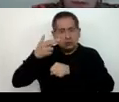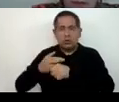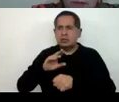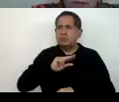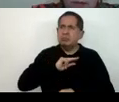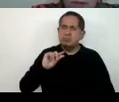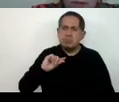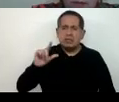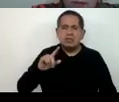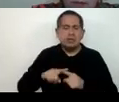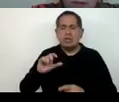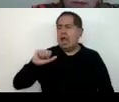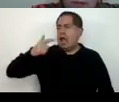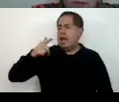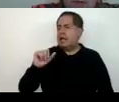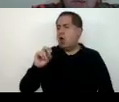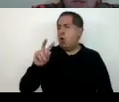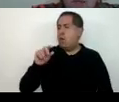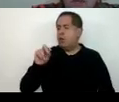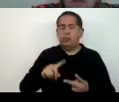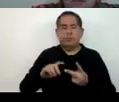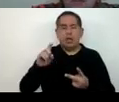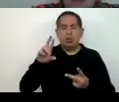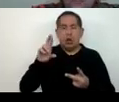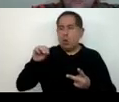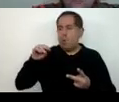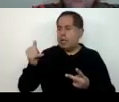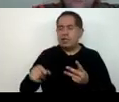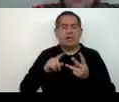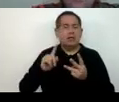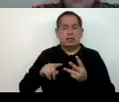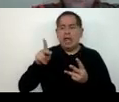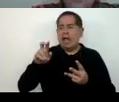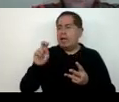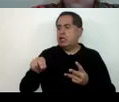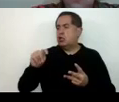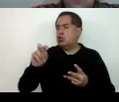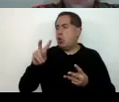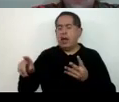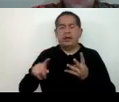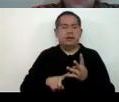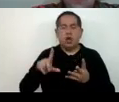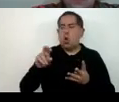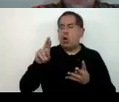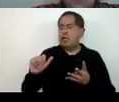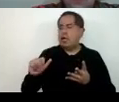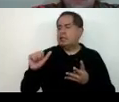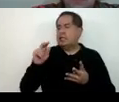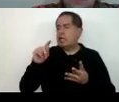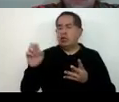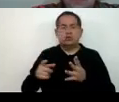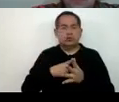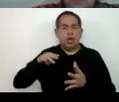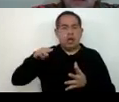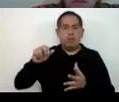especialistas Angélica Obando, Eduardo Daniel Maya, Karen Tobar, Lorena Eutiquia Santos,